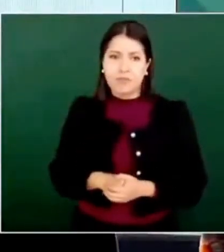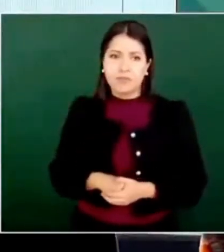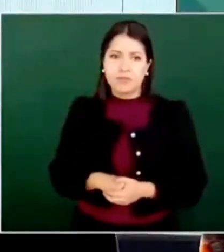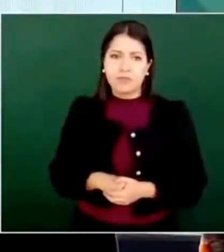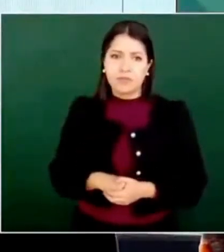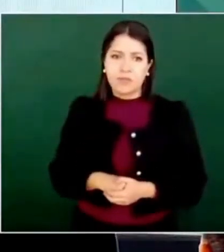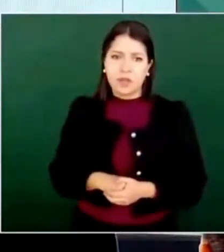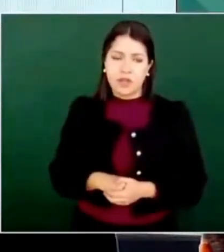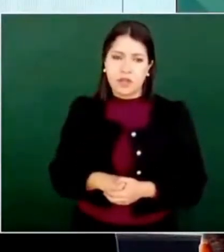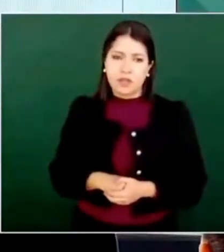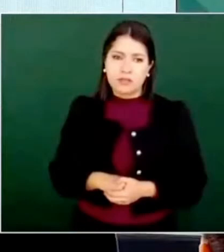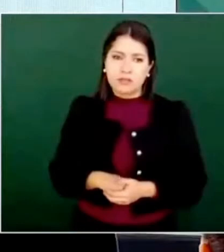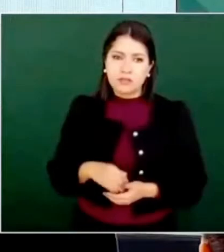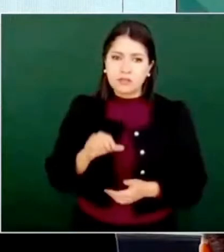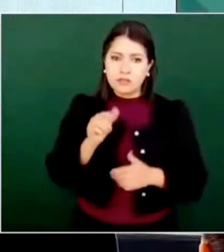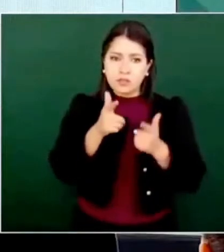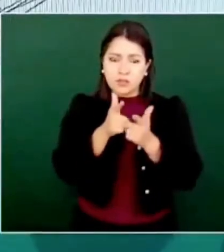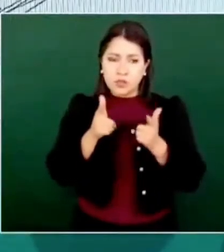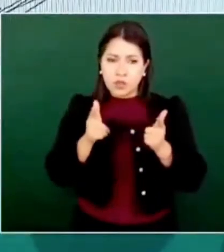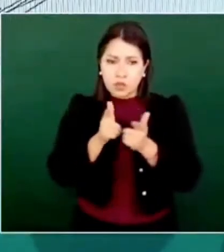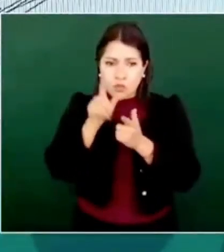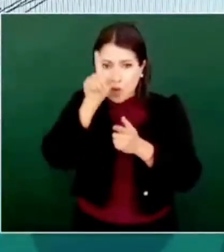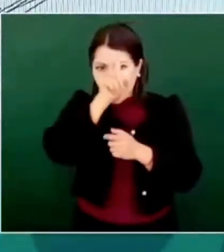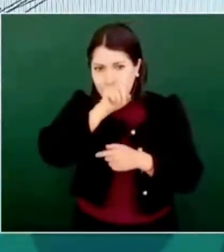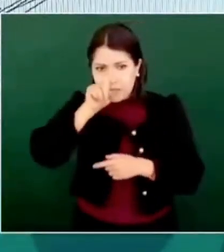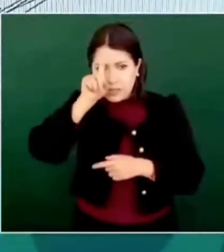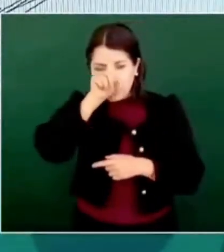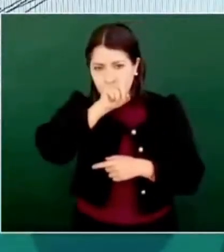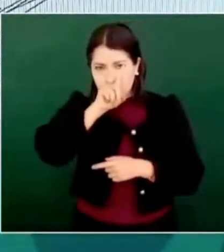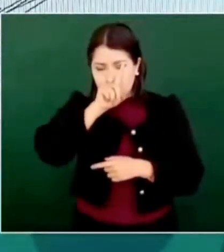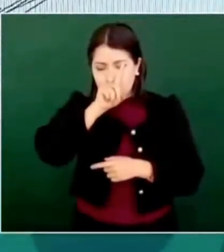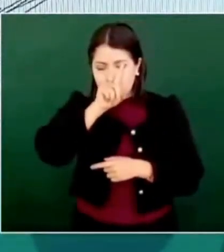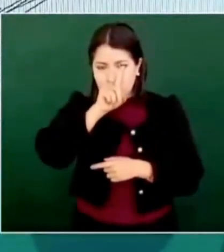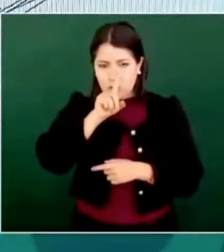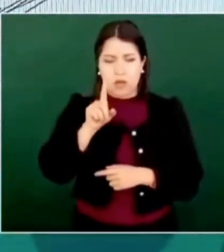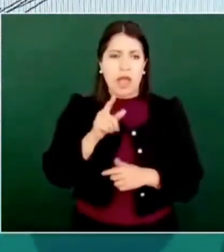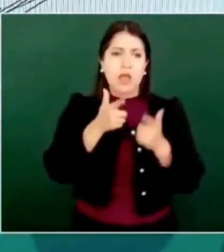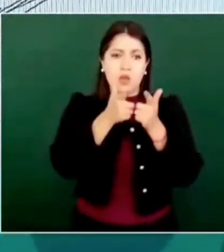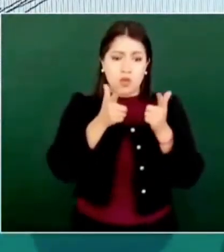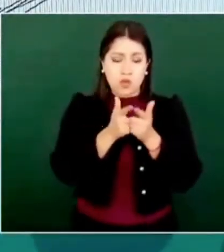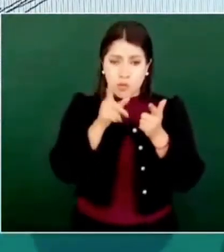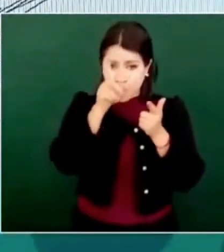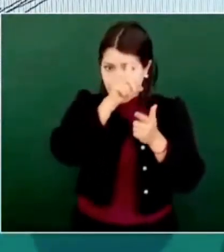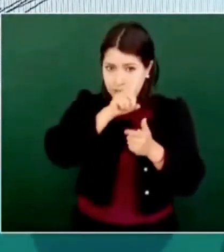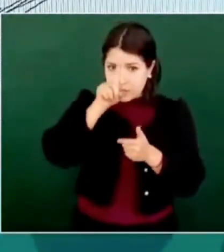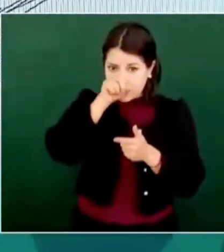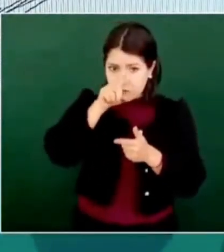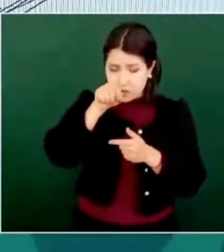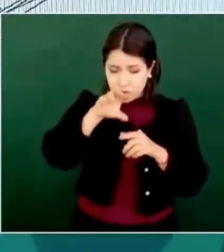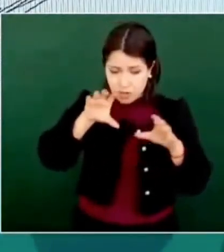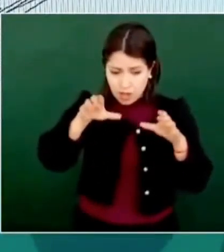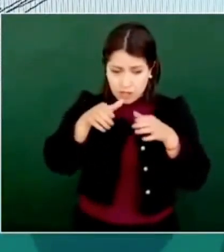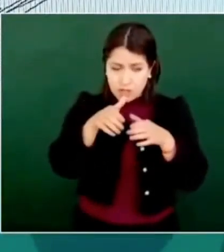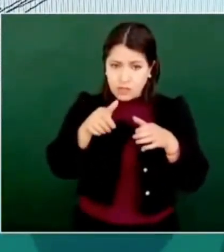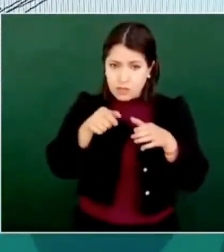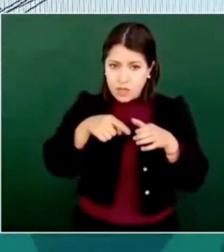el GEIS es el grupo de asesores, pero ese grupo de asesores los escoge